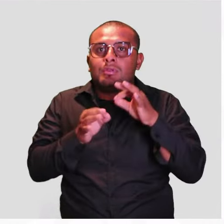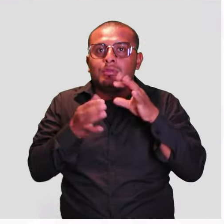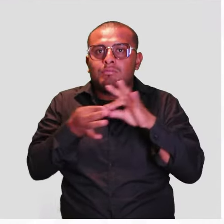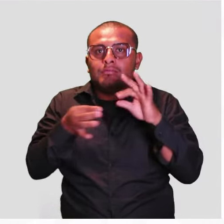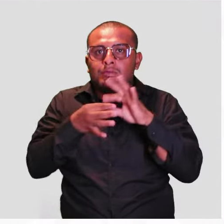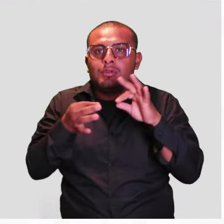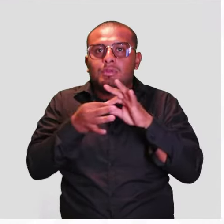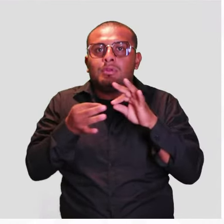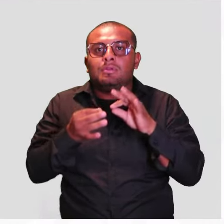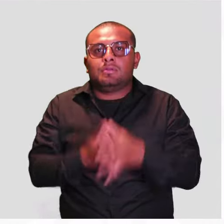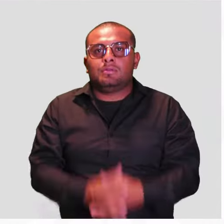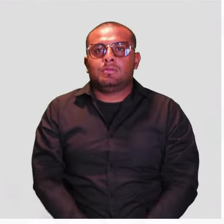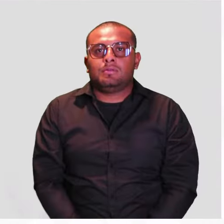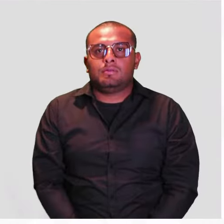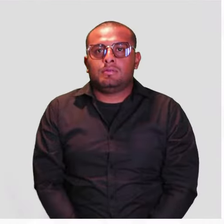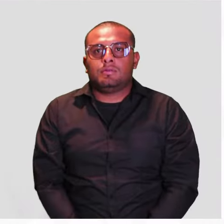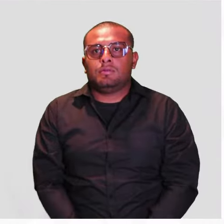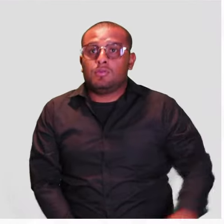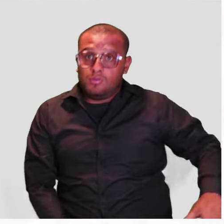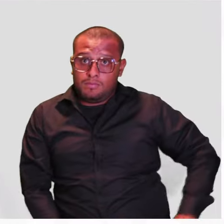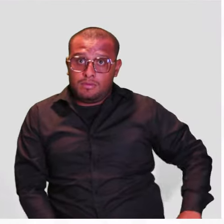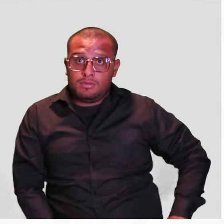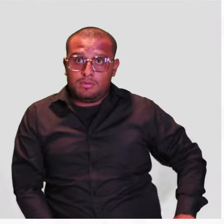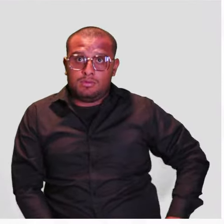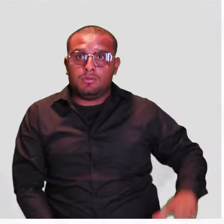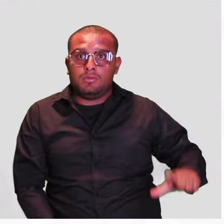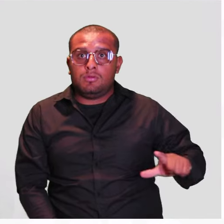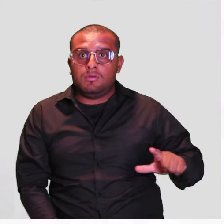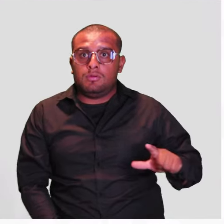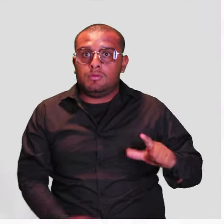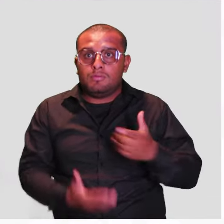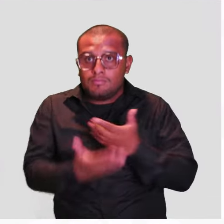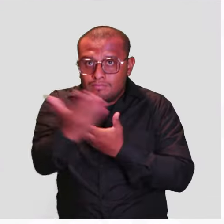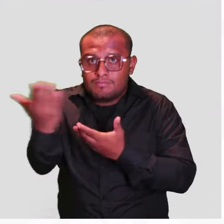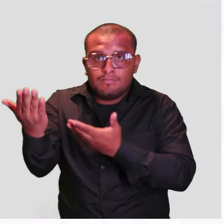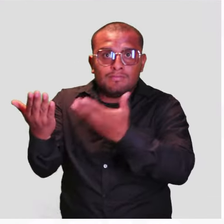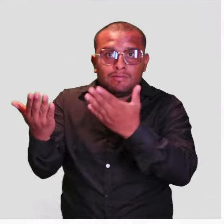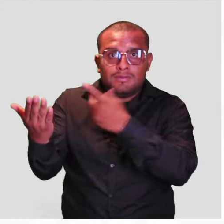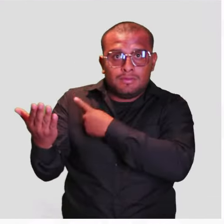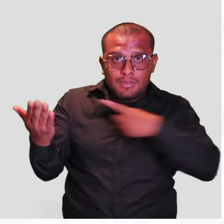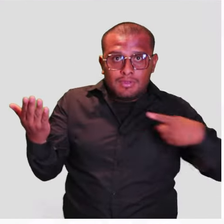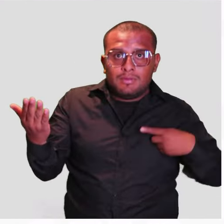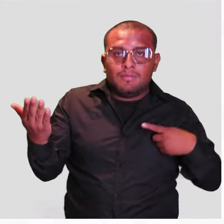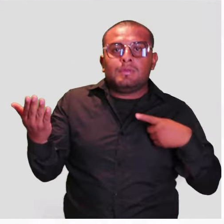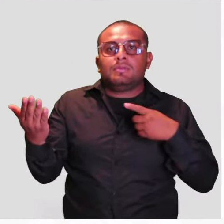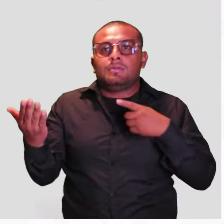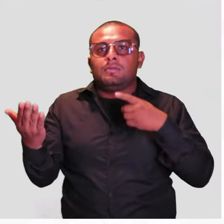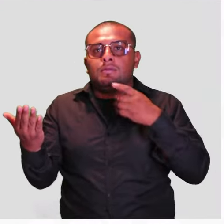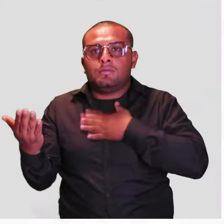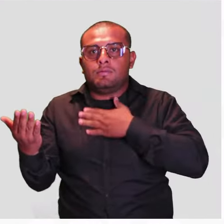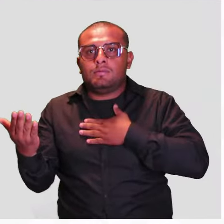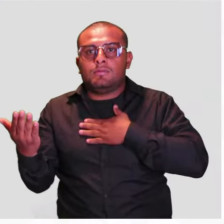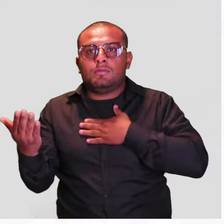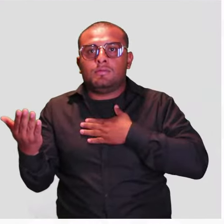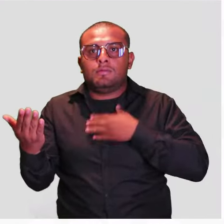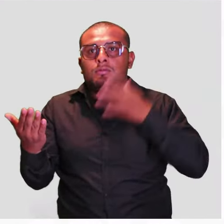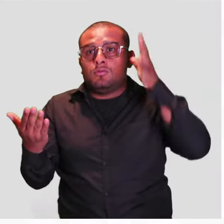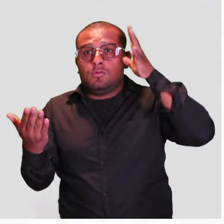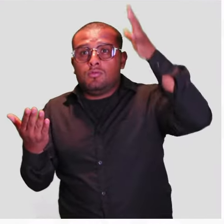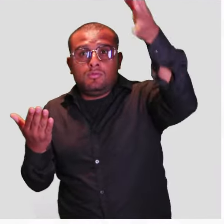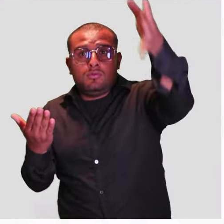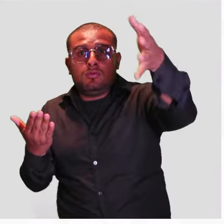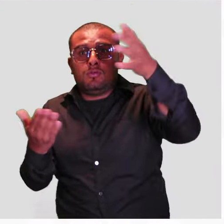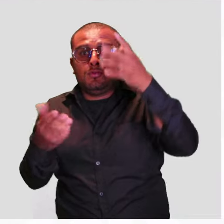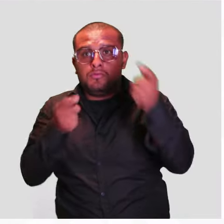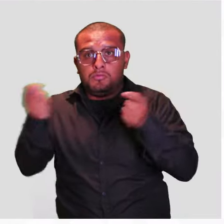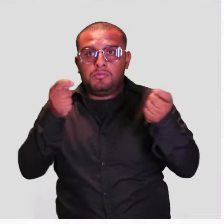de el gobierno para con la población. Por primera vez en San Juan del Río Querétaro no va a gobernar